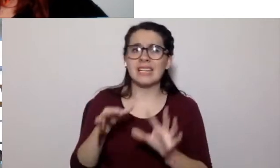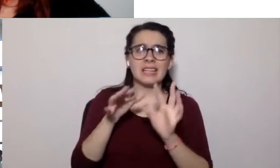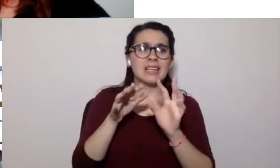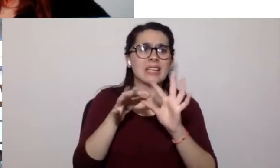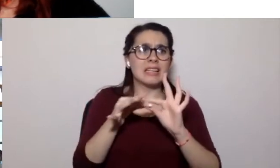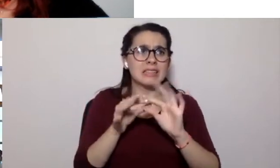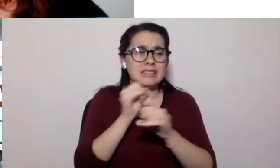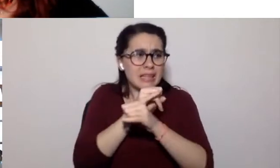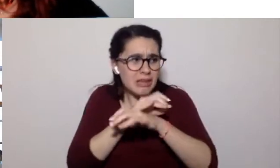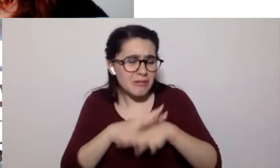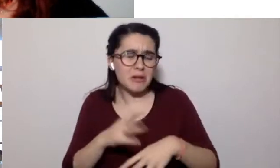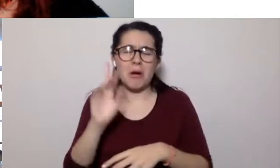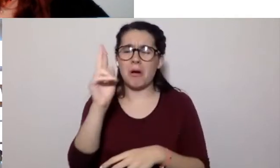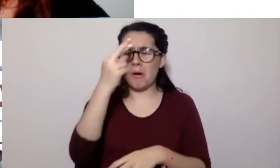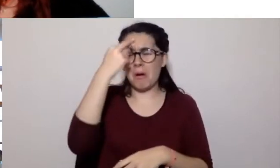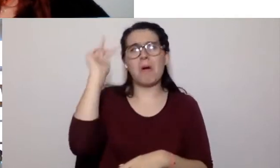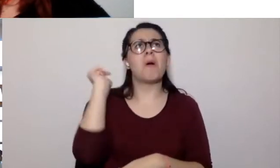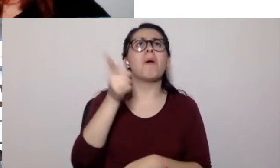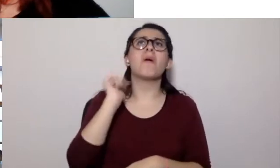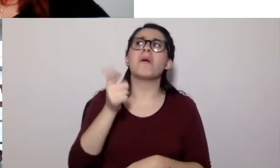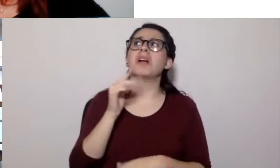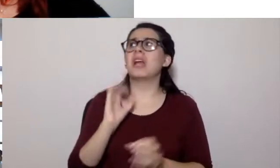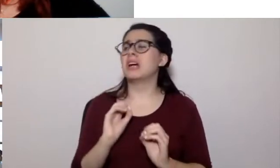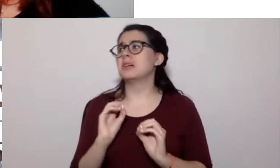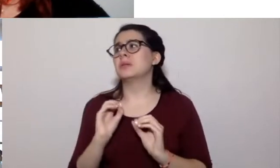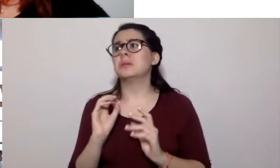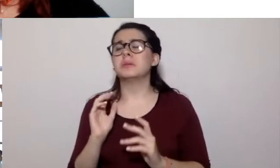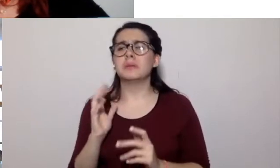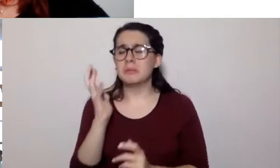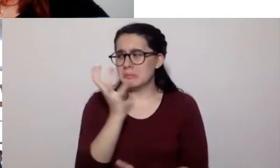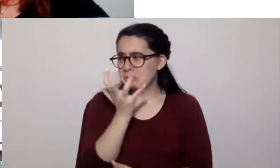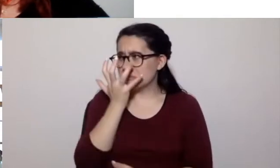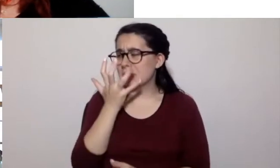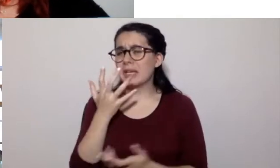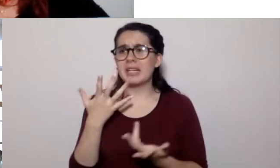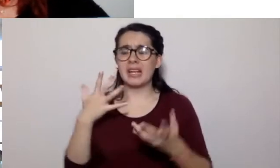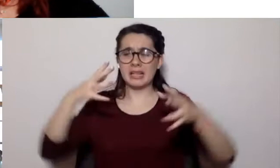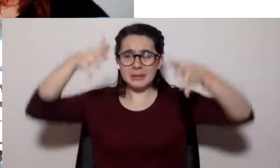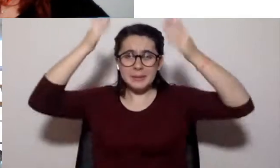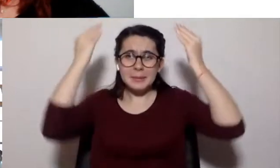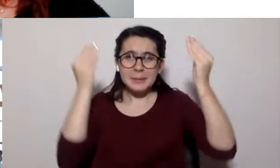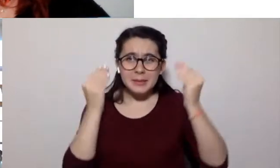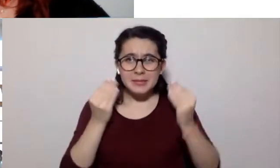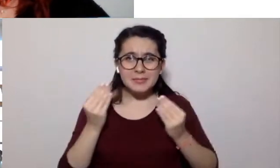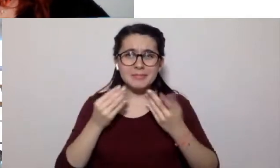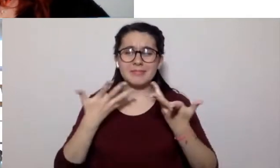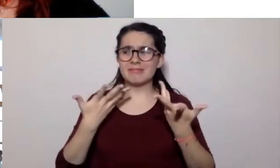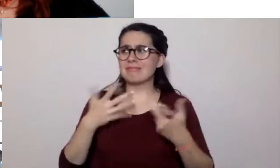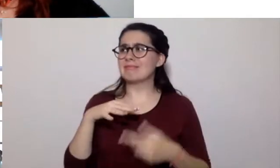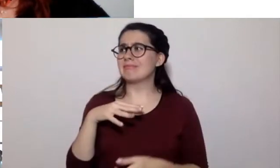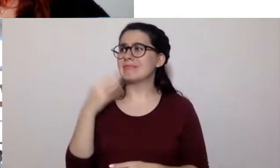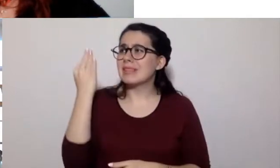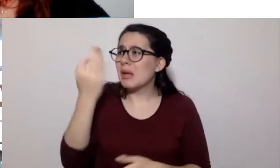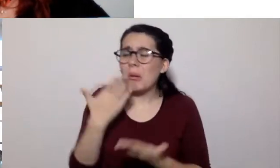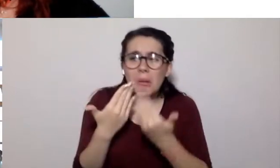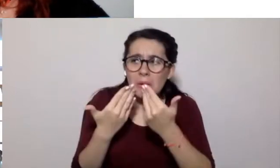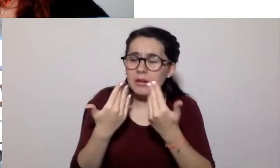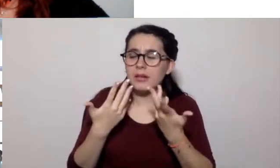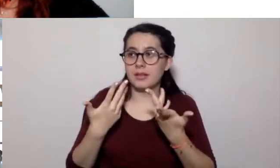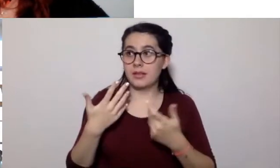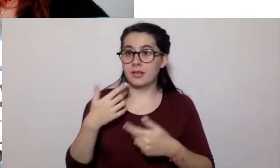y ojalá y no haga el oso y ya no me va a dar tiempo de peinarme. Pero ese estrés, si